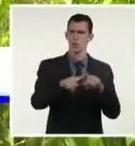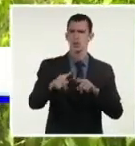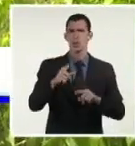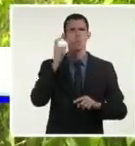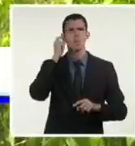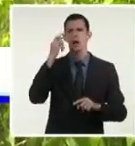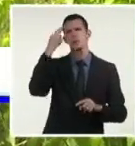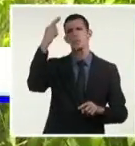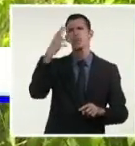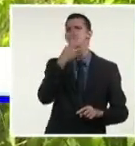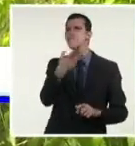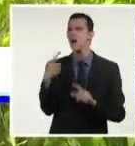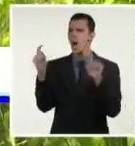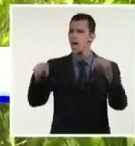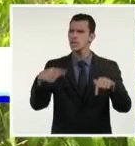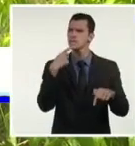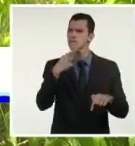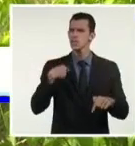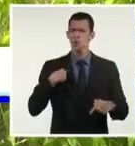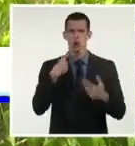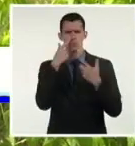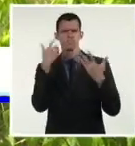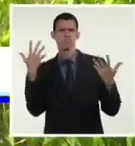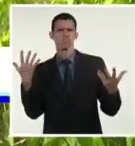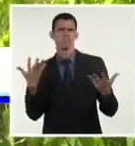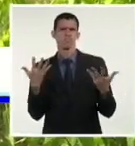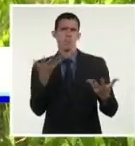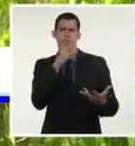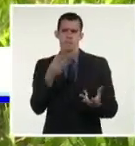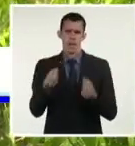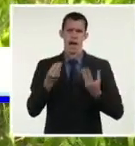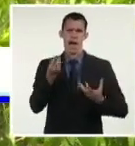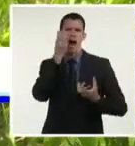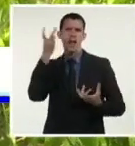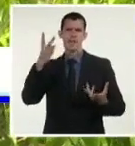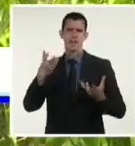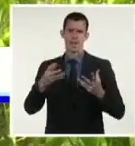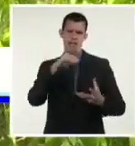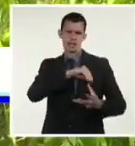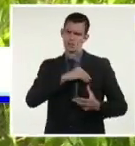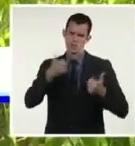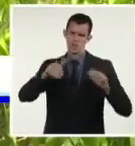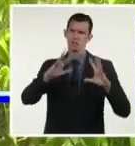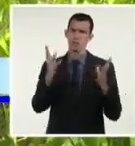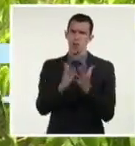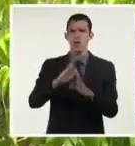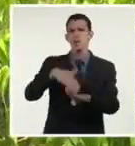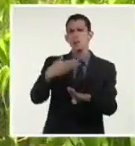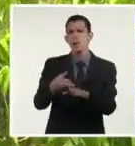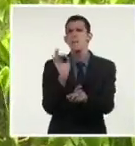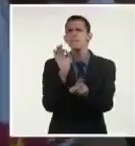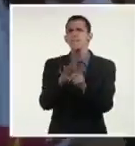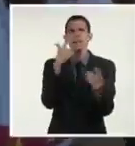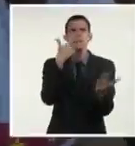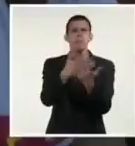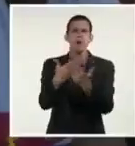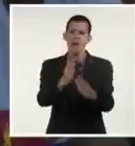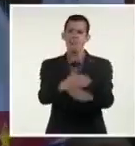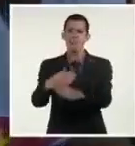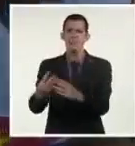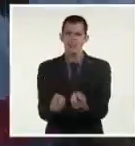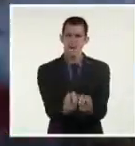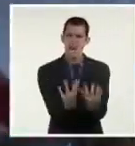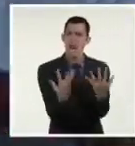bien. Y ya después empezó con los proyectos experimentales de la moringa, de la Sacha Inchi, de la cradilia.